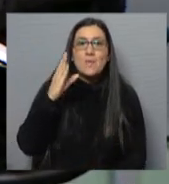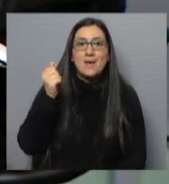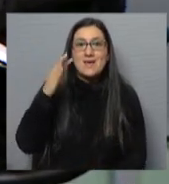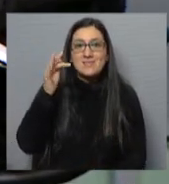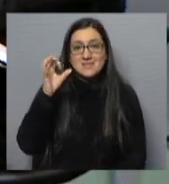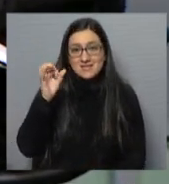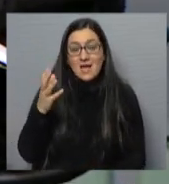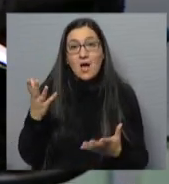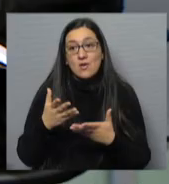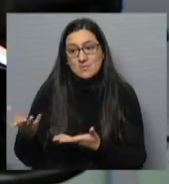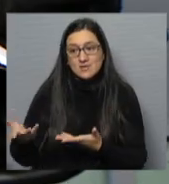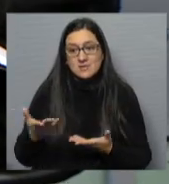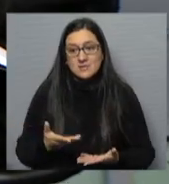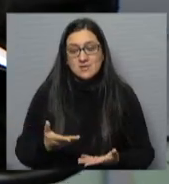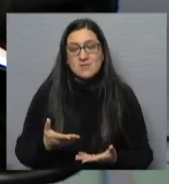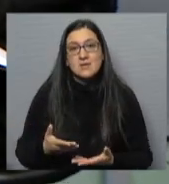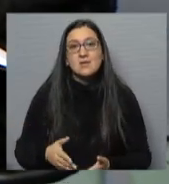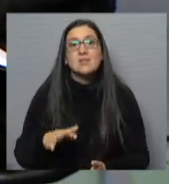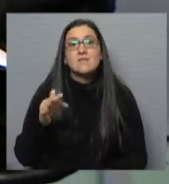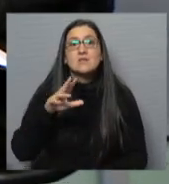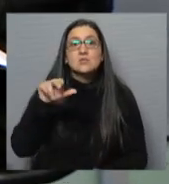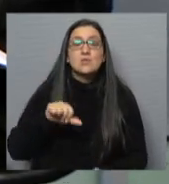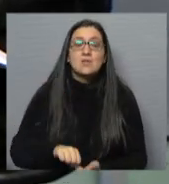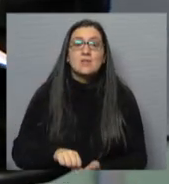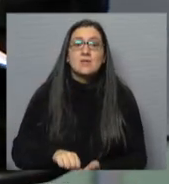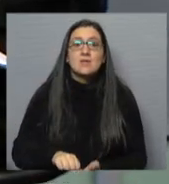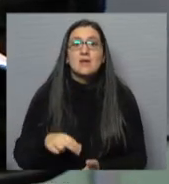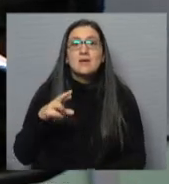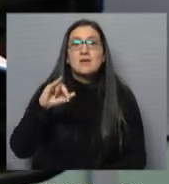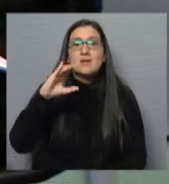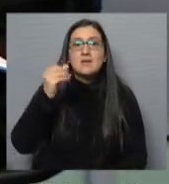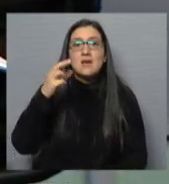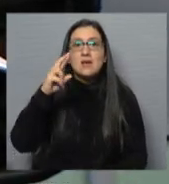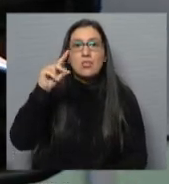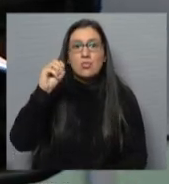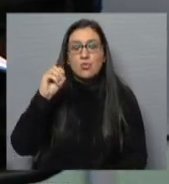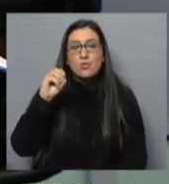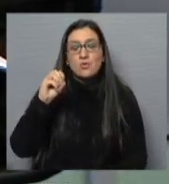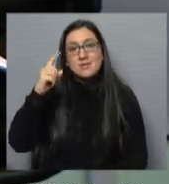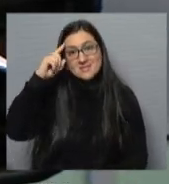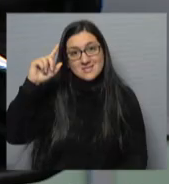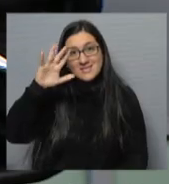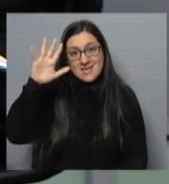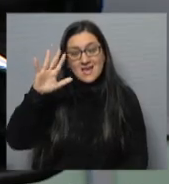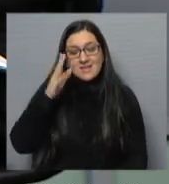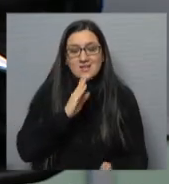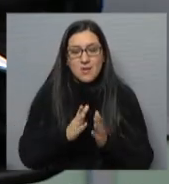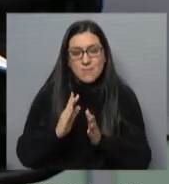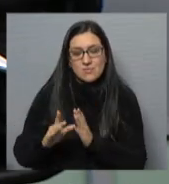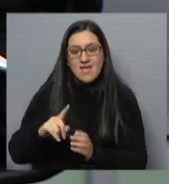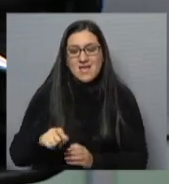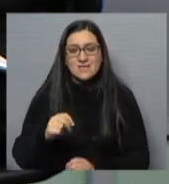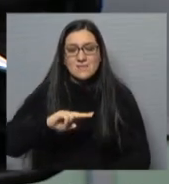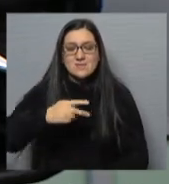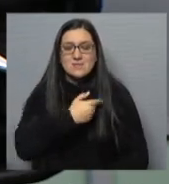vamos a recibir, a partir de este momento, aquí en los estudios de TV Ciudad, a Ricardo Acuña, que es psiquiatra, psicoterapeuta, ex